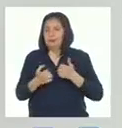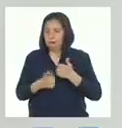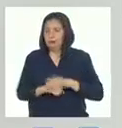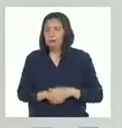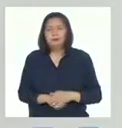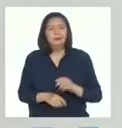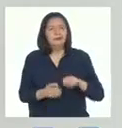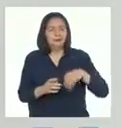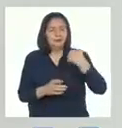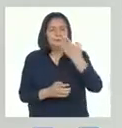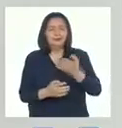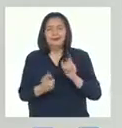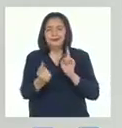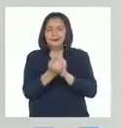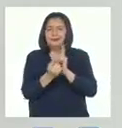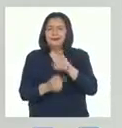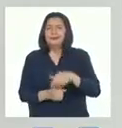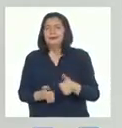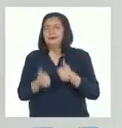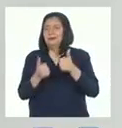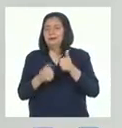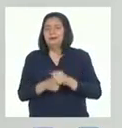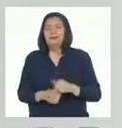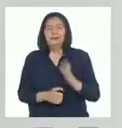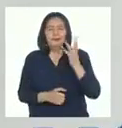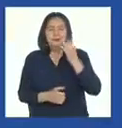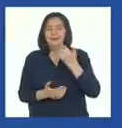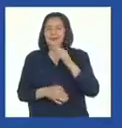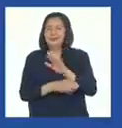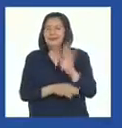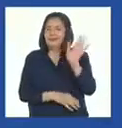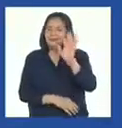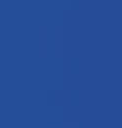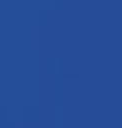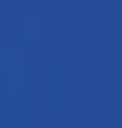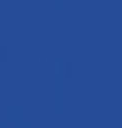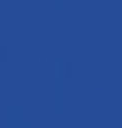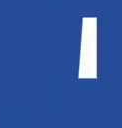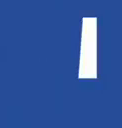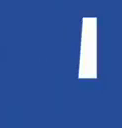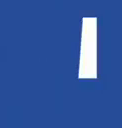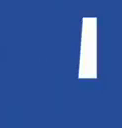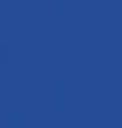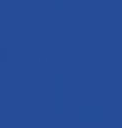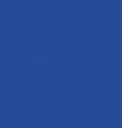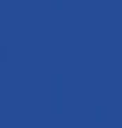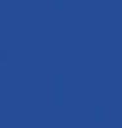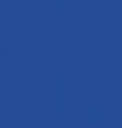sanos. Nos vemos en la siguiente actividad. Que estén súper bien. Linda tarde. Chao, chao.